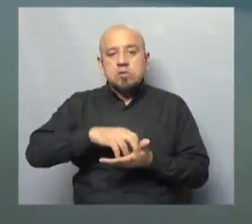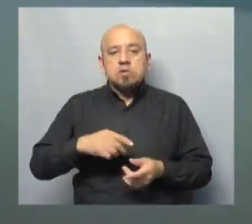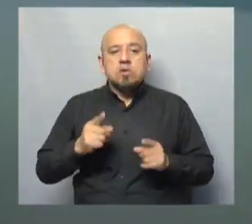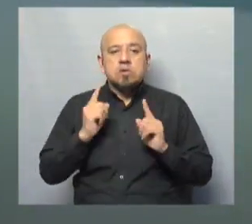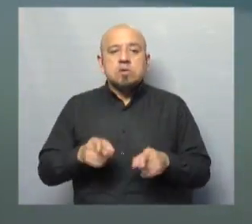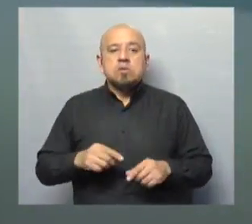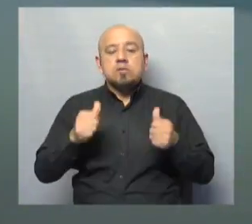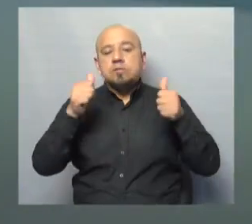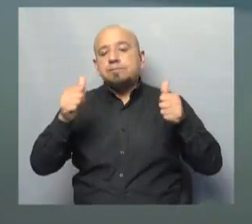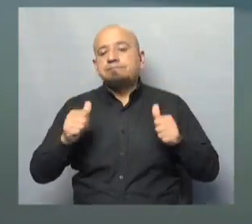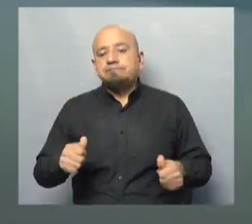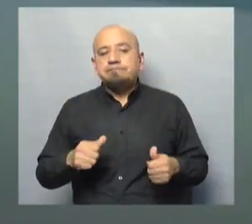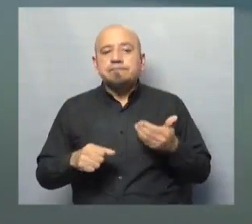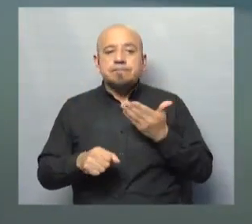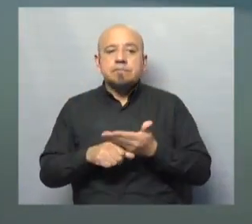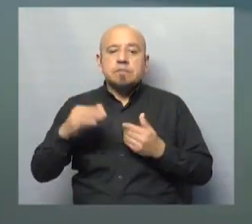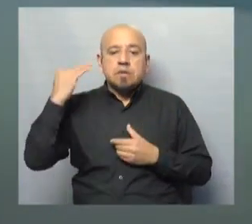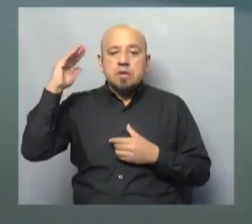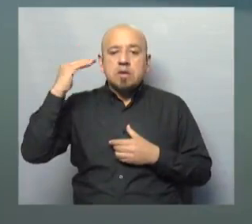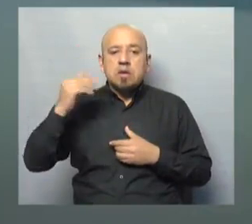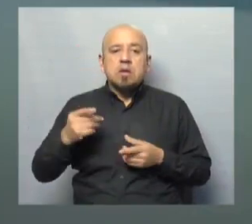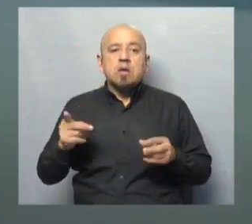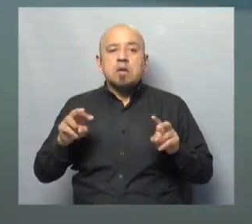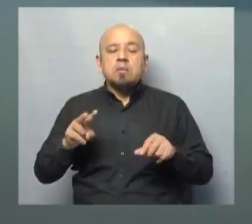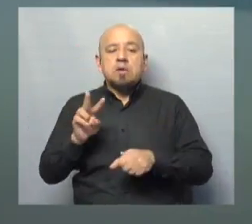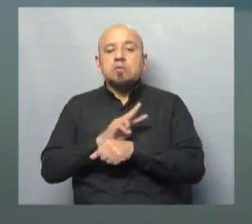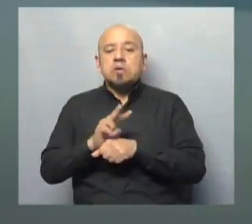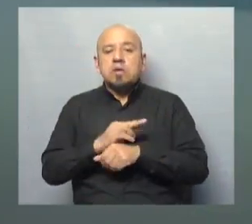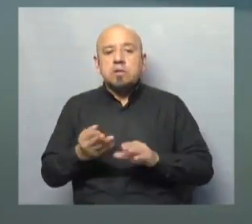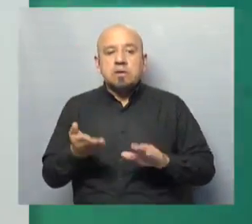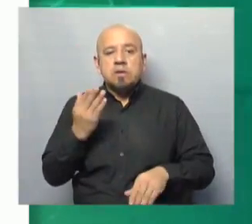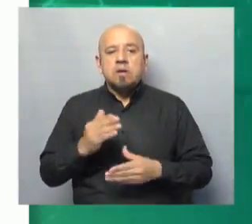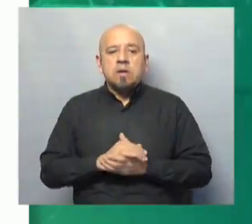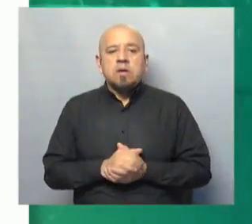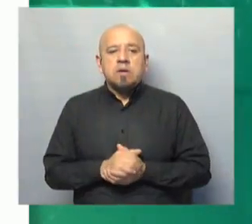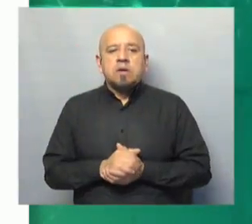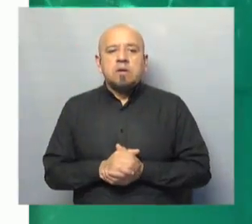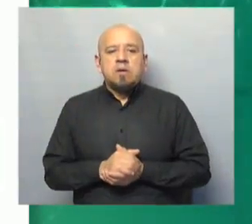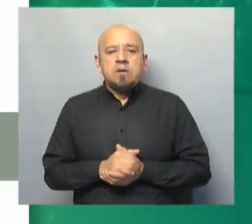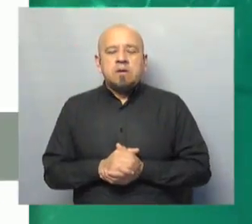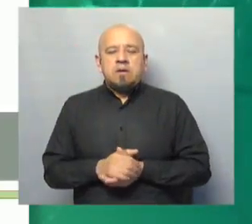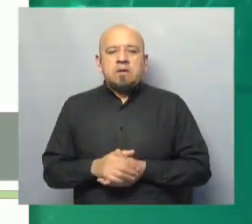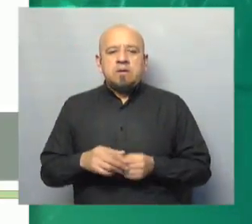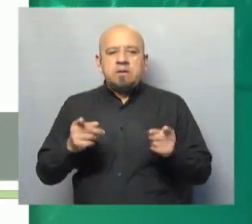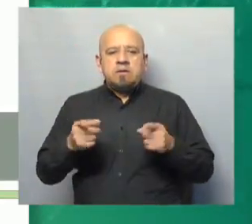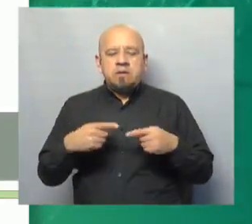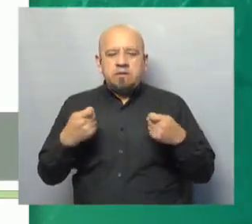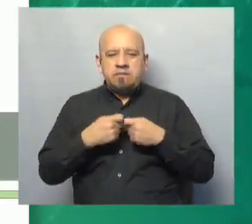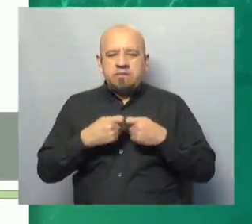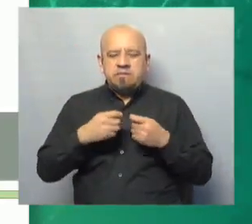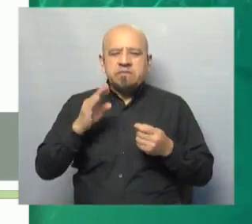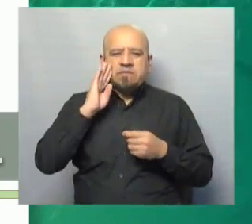emitió un comunicado pidiéndole a las autoridades que se refuerce la seguridad la asociación de madres y familiares de uruguayos